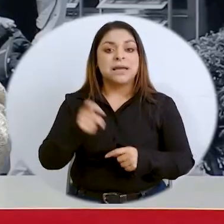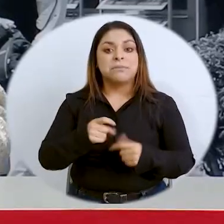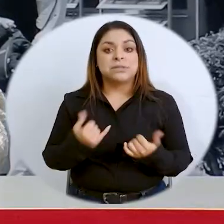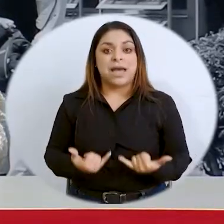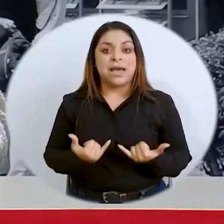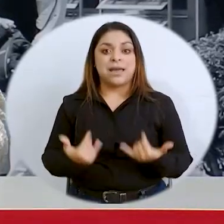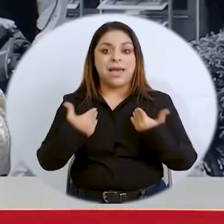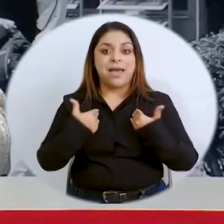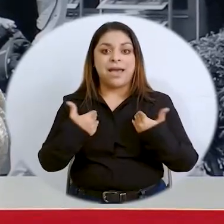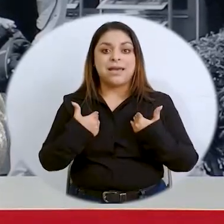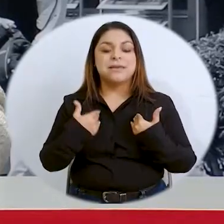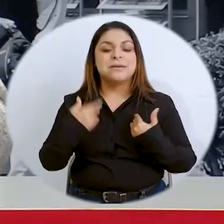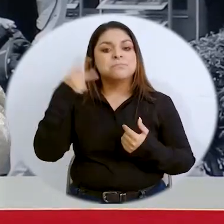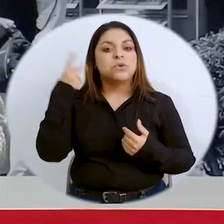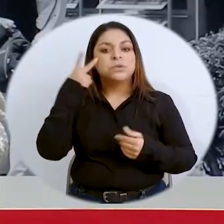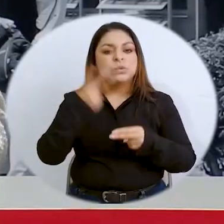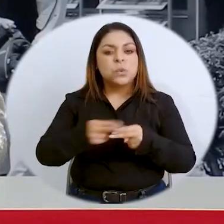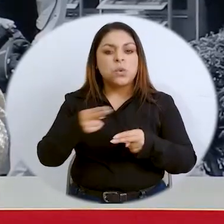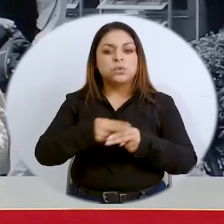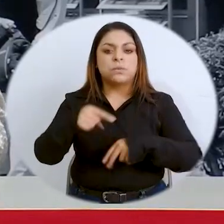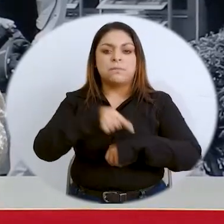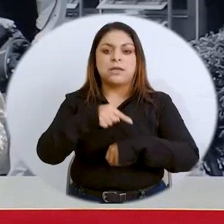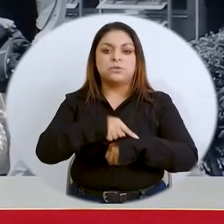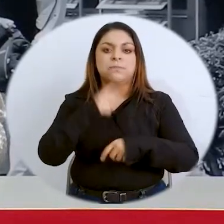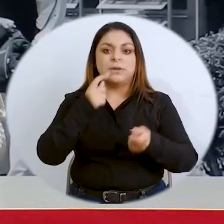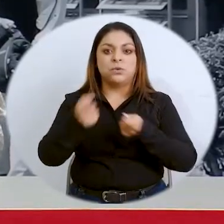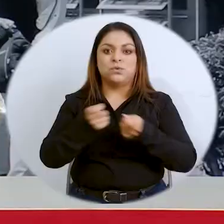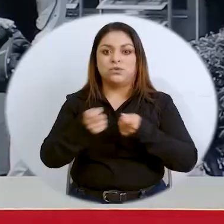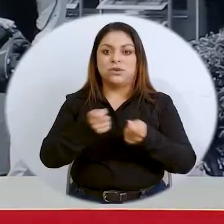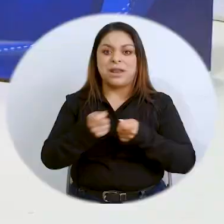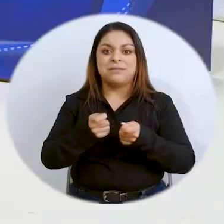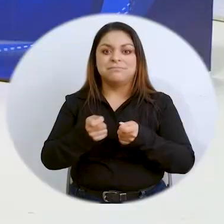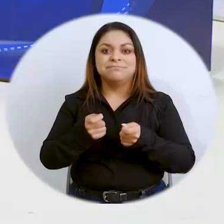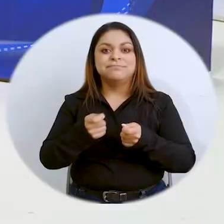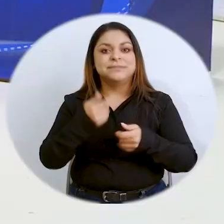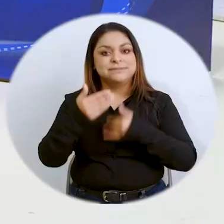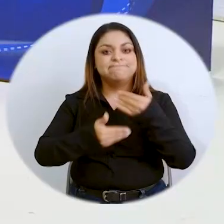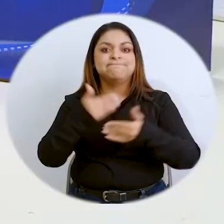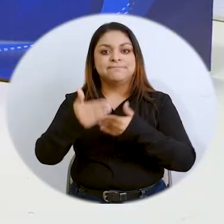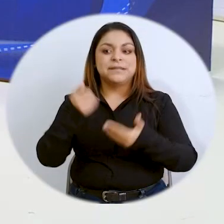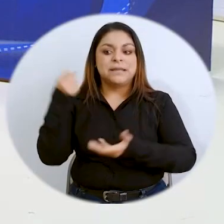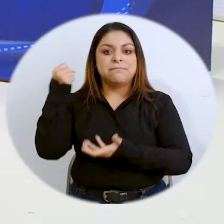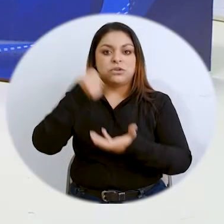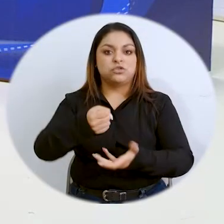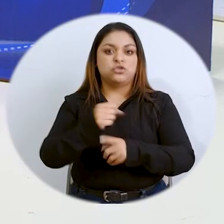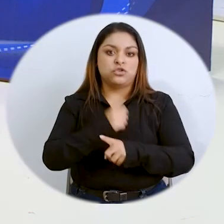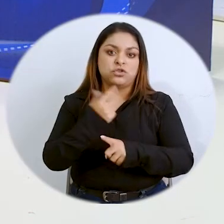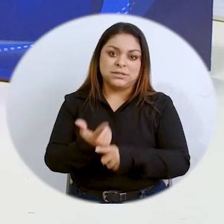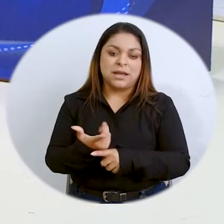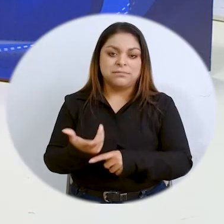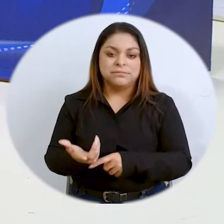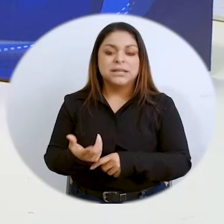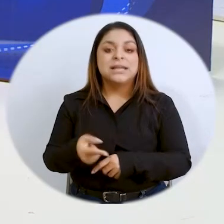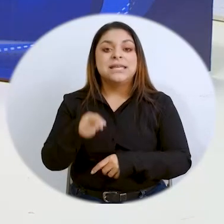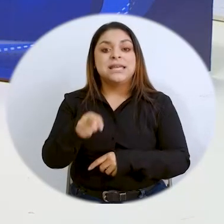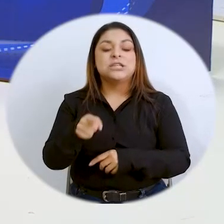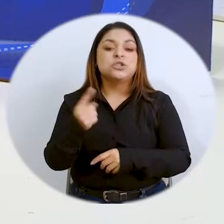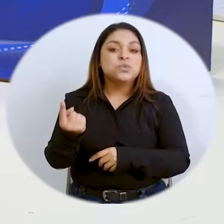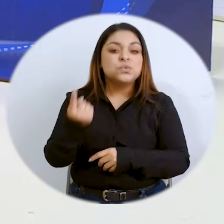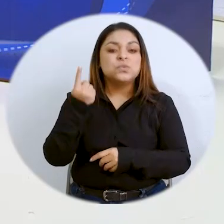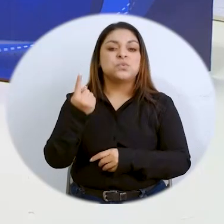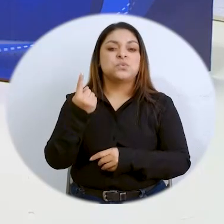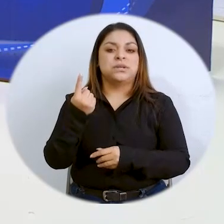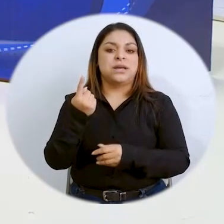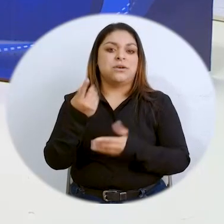tener políticas punitivas de corto plazo para controlar la epidemia, pero también la preventiva, que va por la inversión social también. Y es